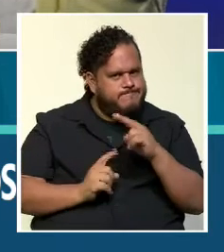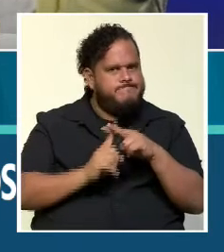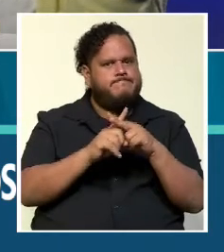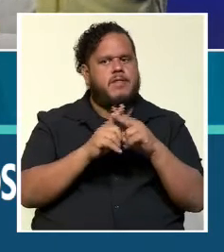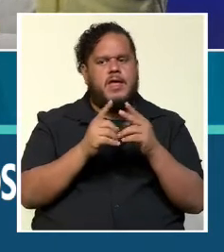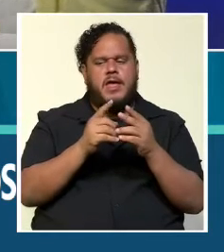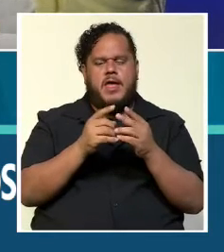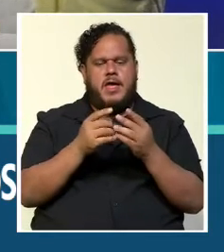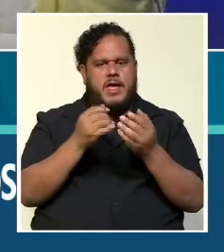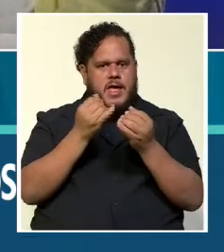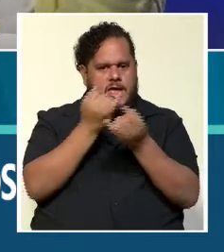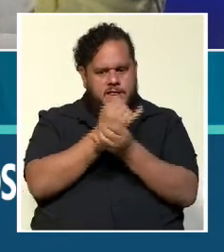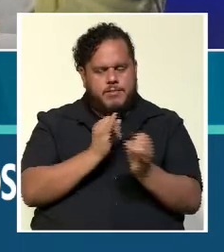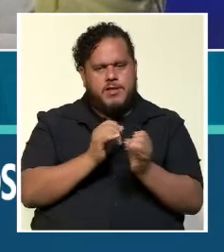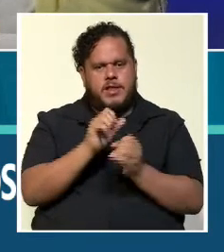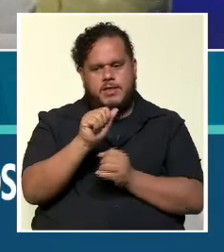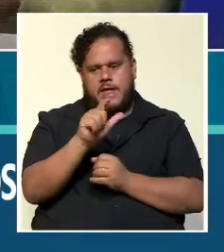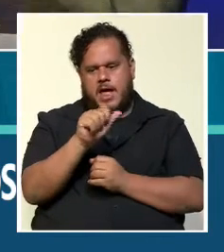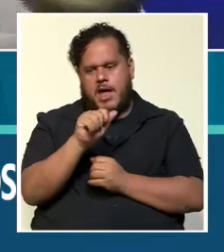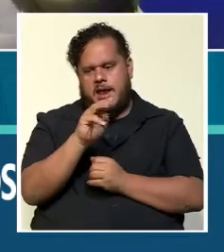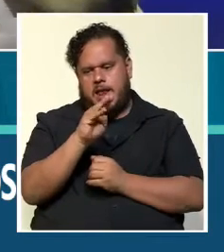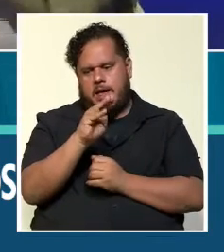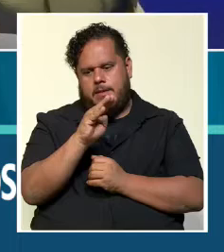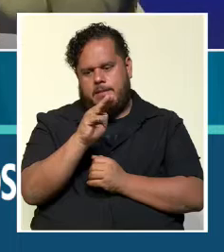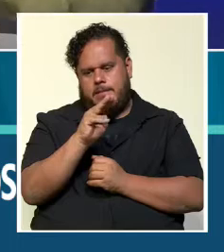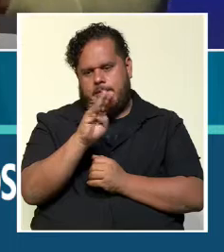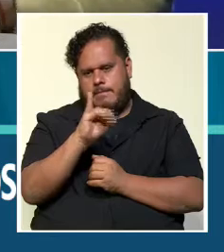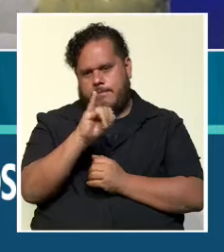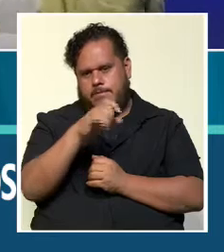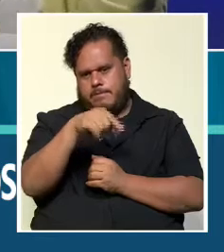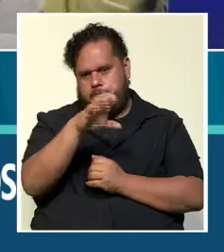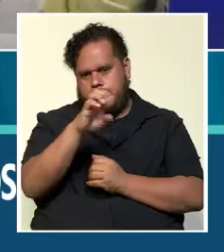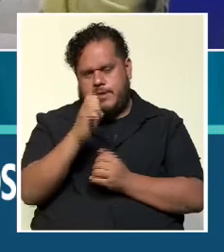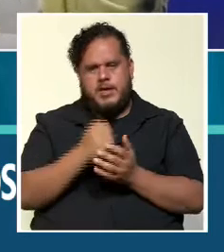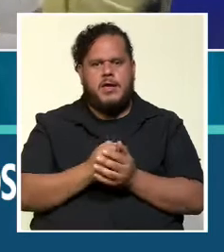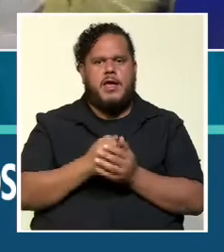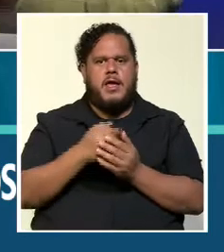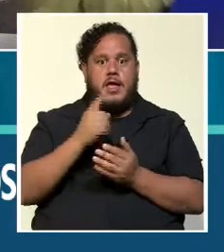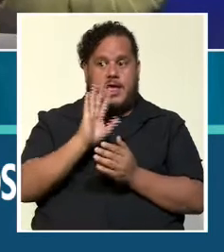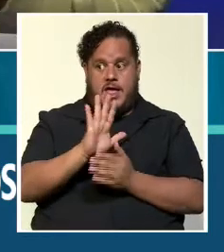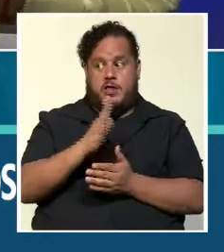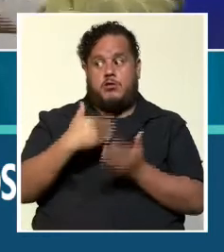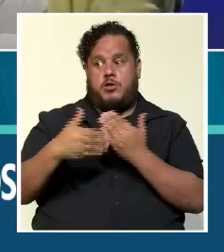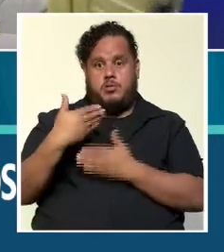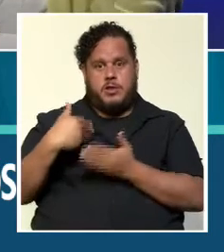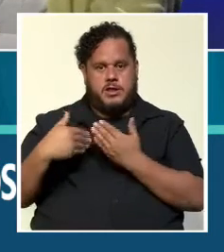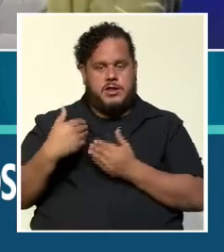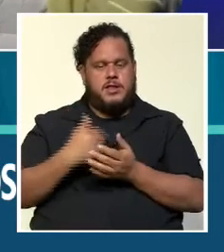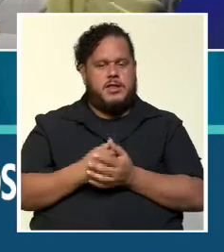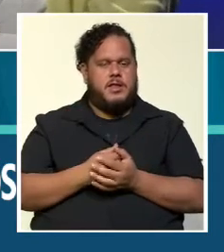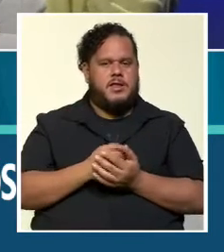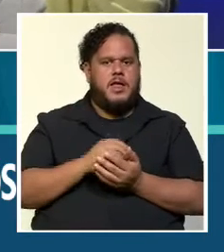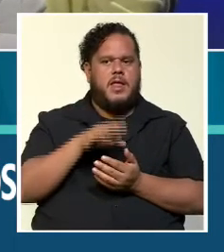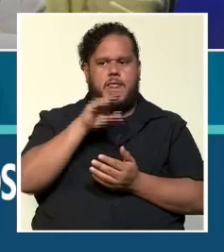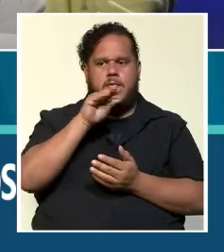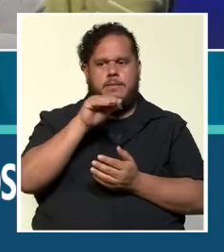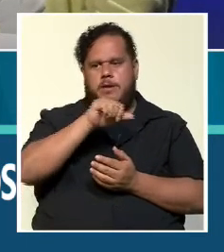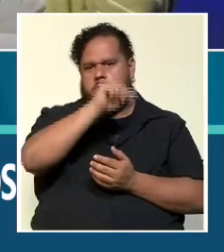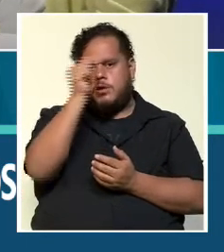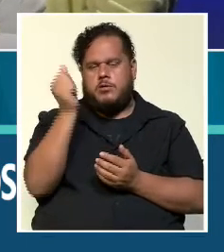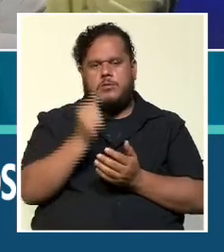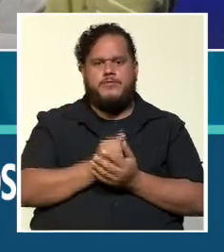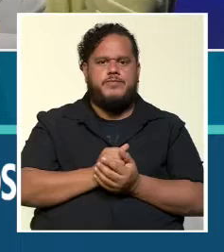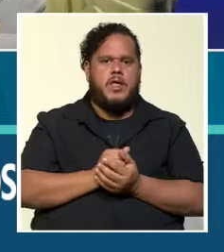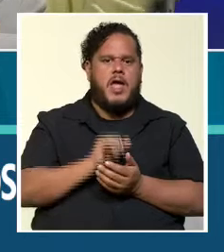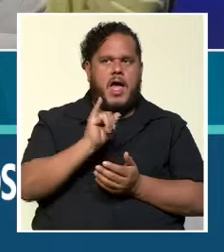que era Alambique. Que es un antecedente. Es un antecedente de Perro Azul. De Perro Azul, ahí